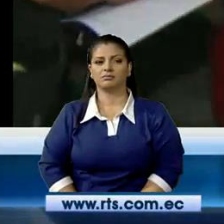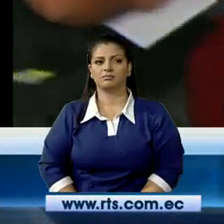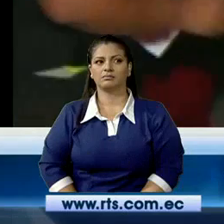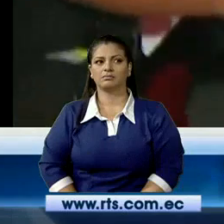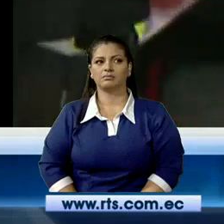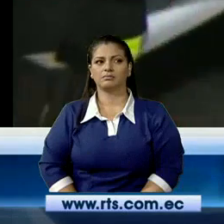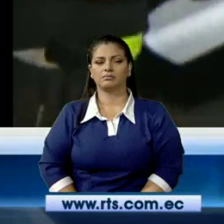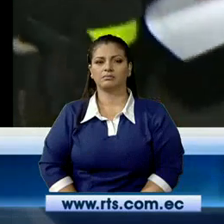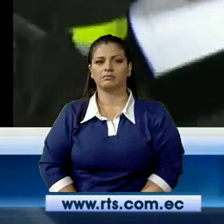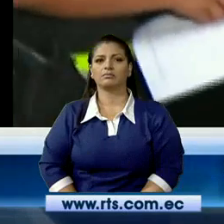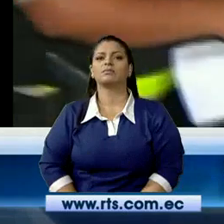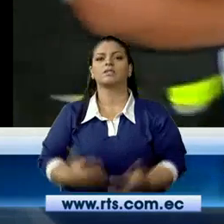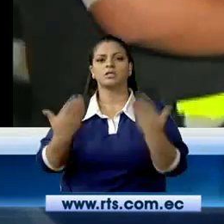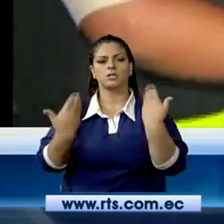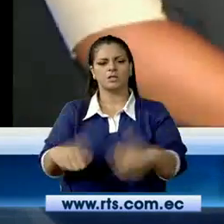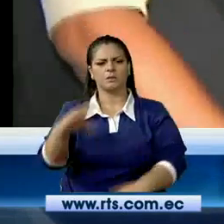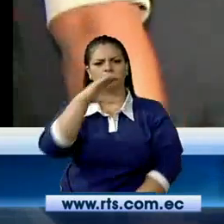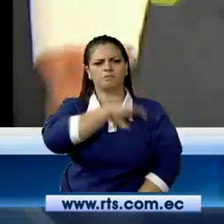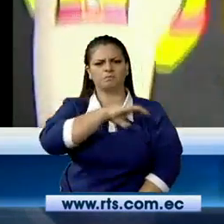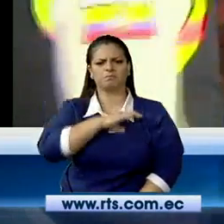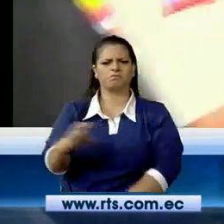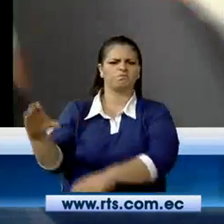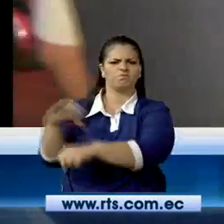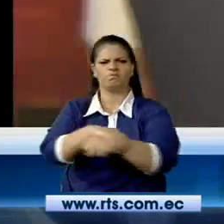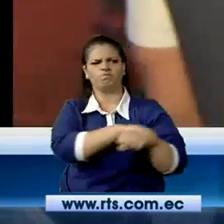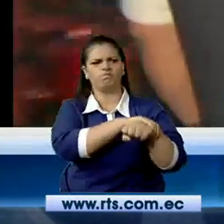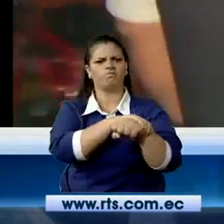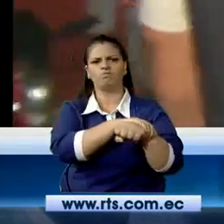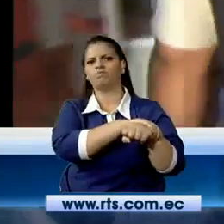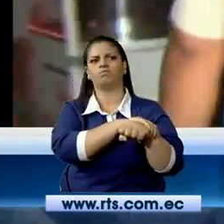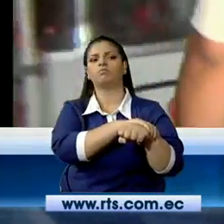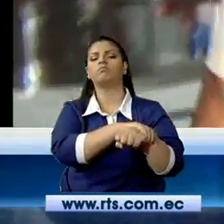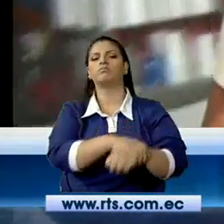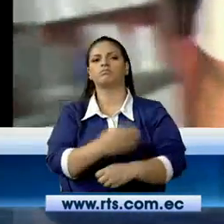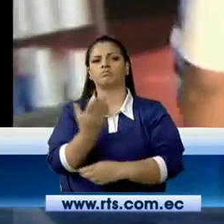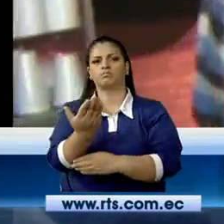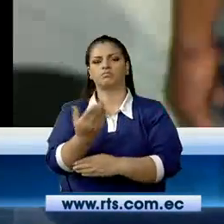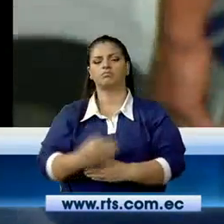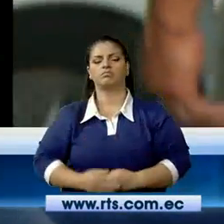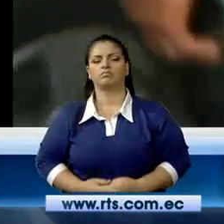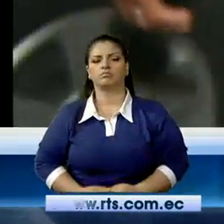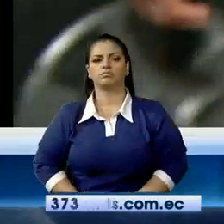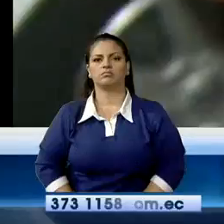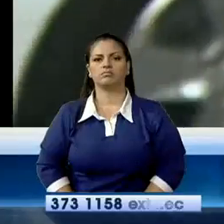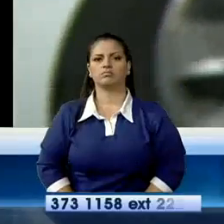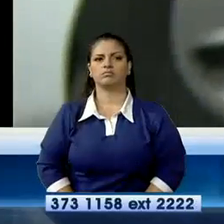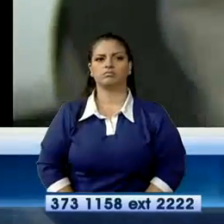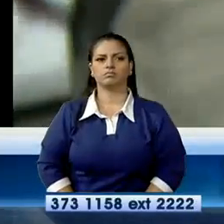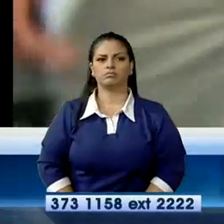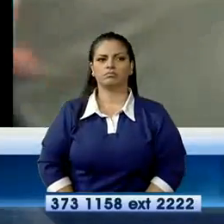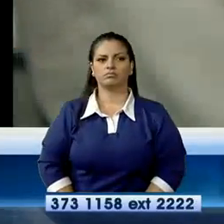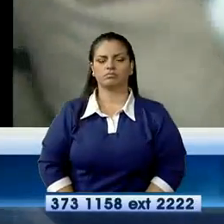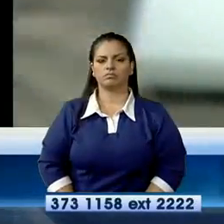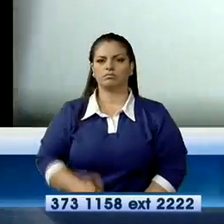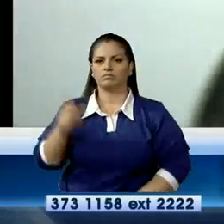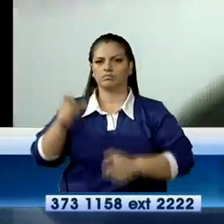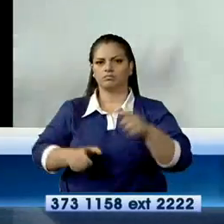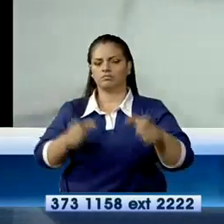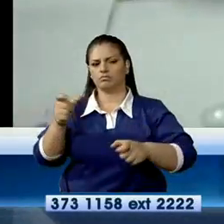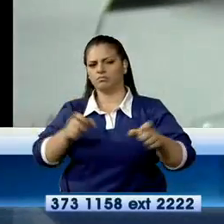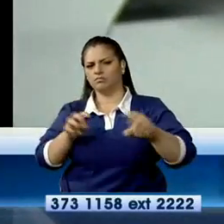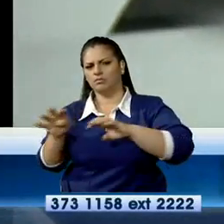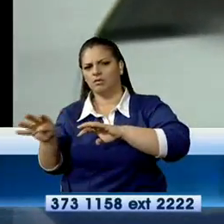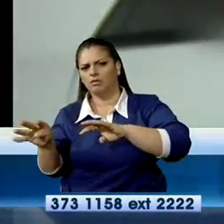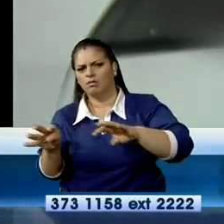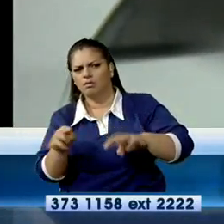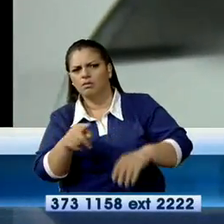se produjo en la cooperativa Luis Chiriboga Parra, en el Guasmo Sur. Quienes se percataron de la supuesta